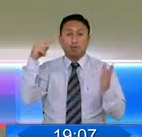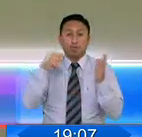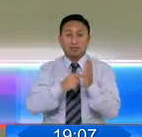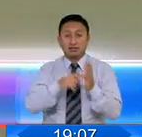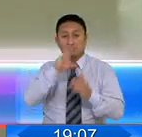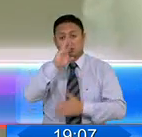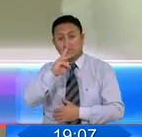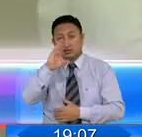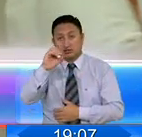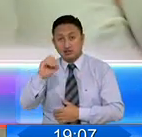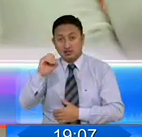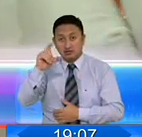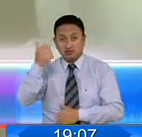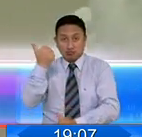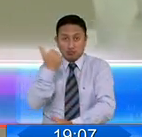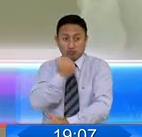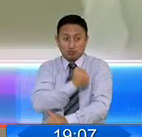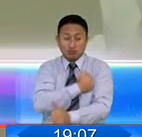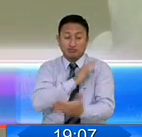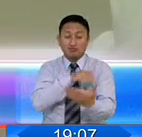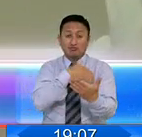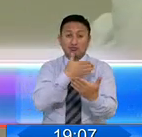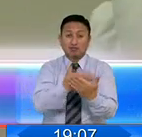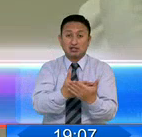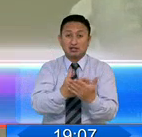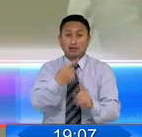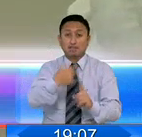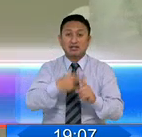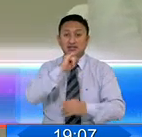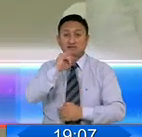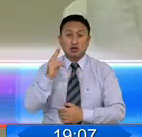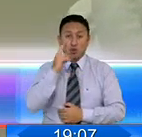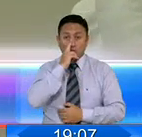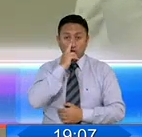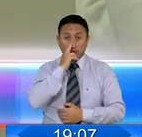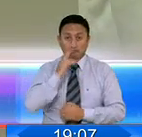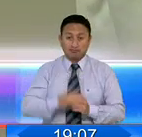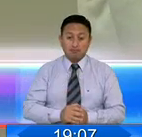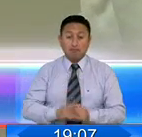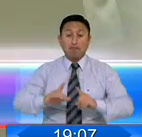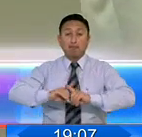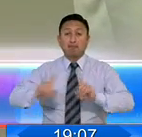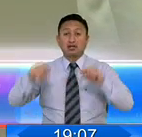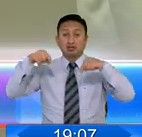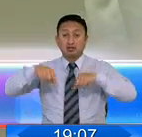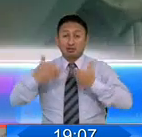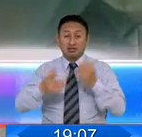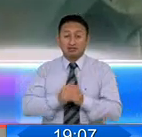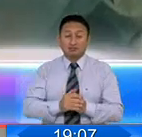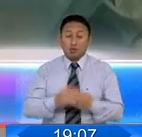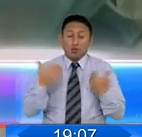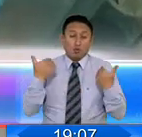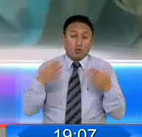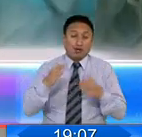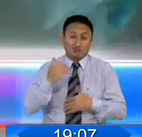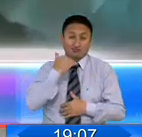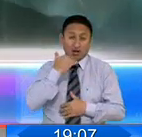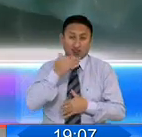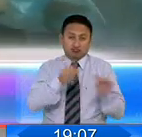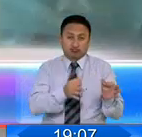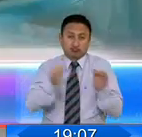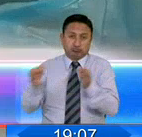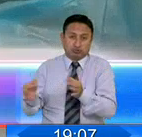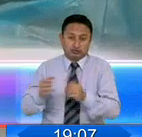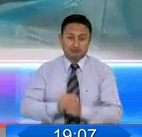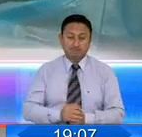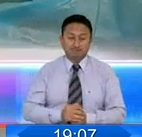885.600 dosis hasta finales del mes de junio. Sin embargo, esto se podría modificar ante cualquier circunstancia.